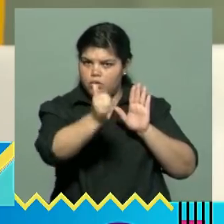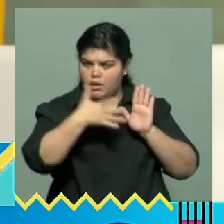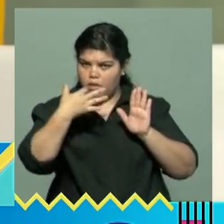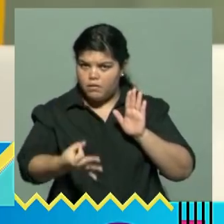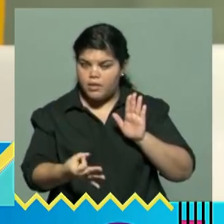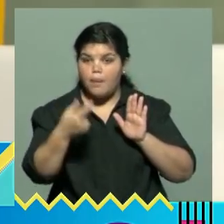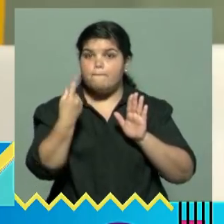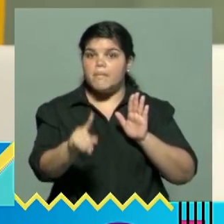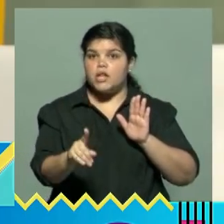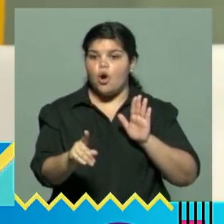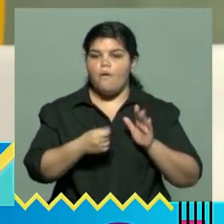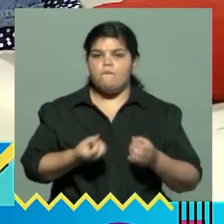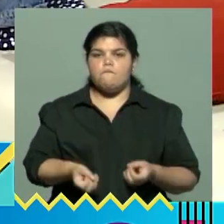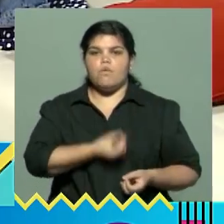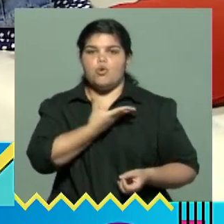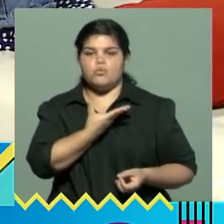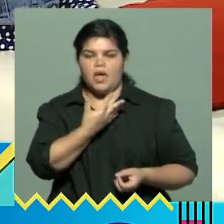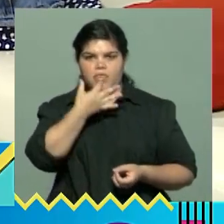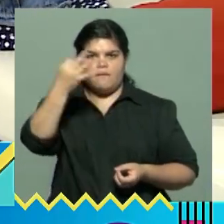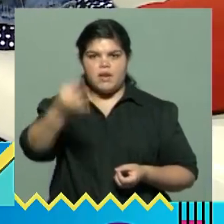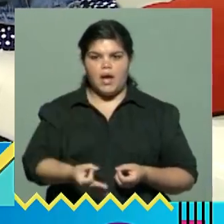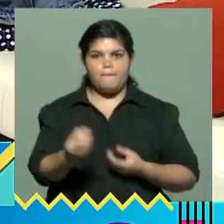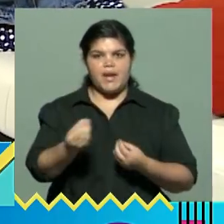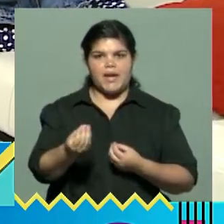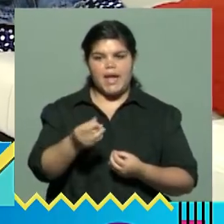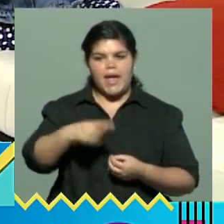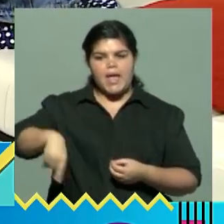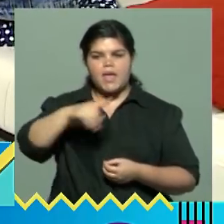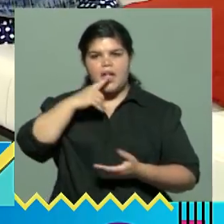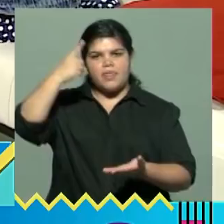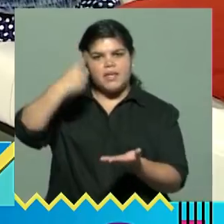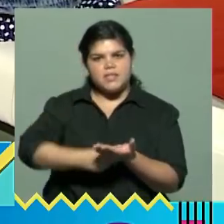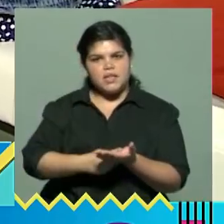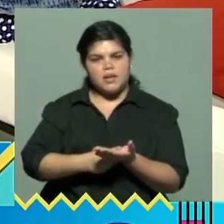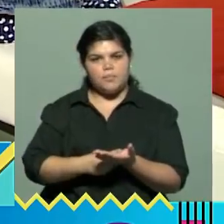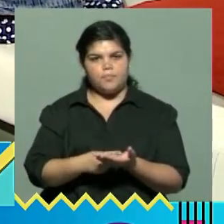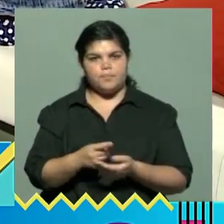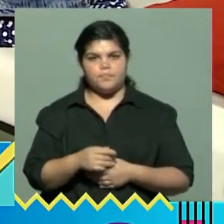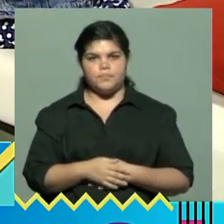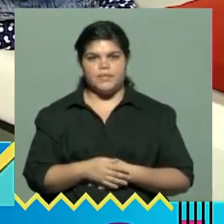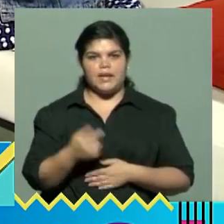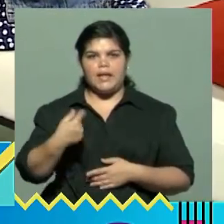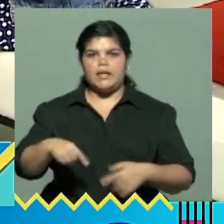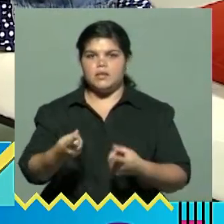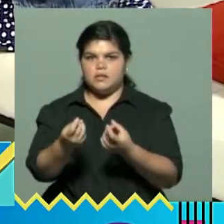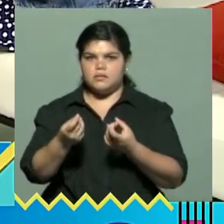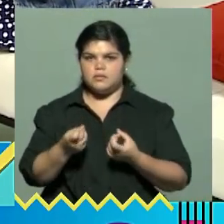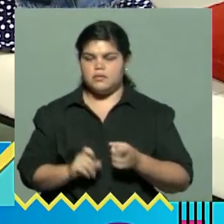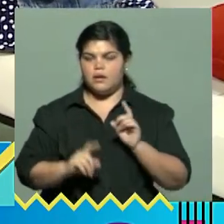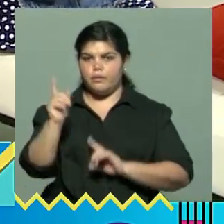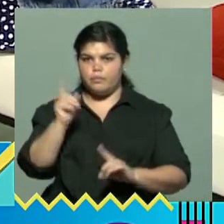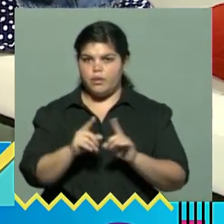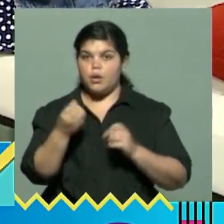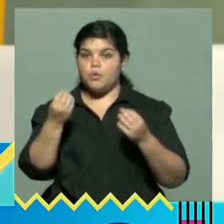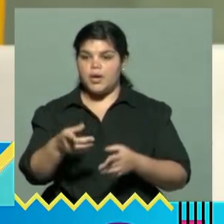poder acceder, digamos, a que nuestras chicas puedan decidir qué es lo que necesitan, porque pone en riesgo a